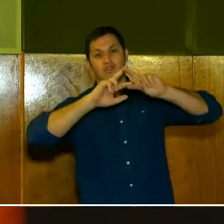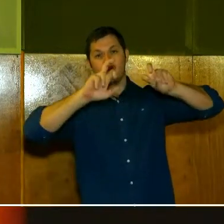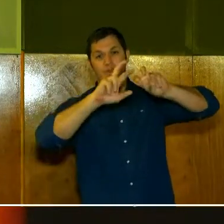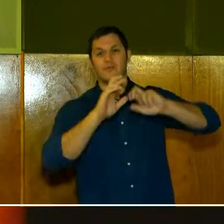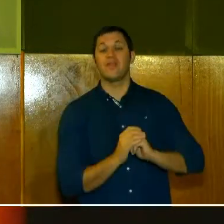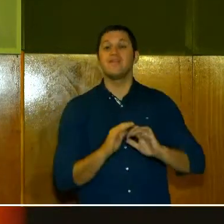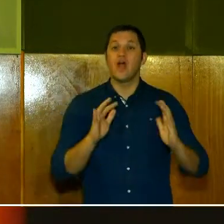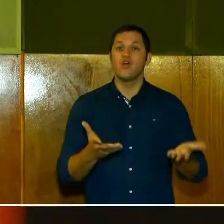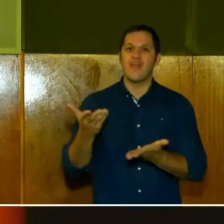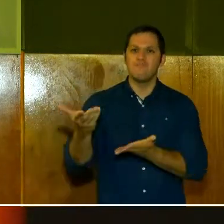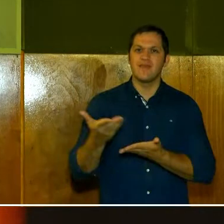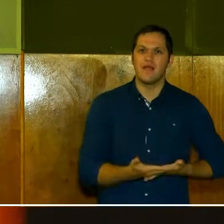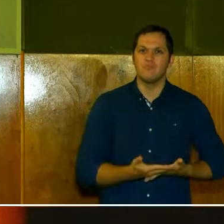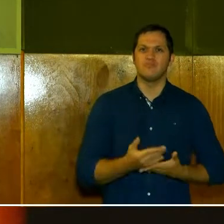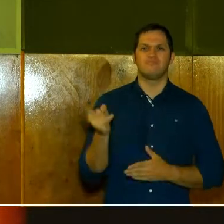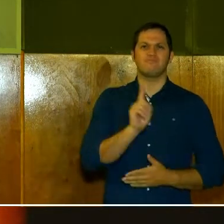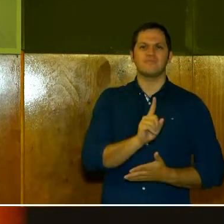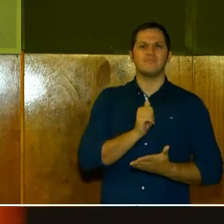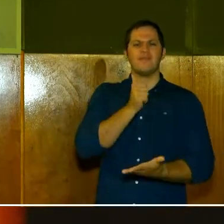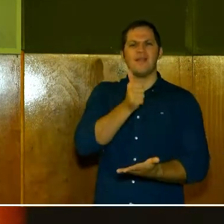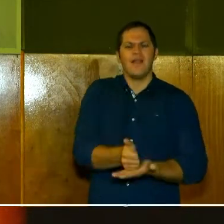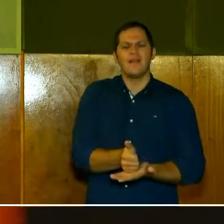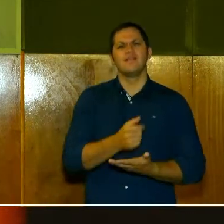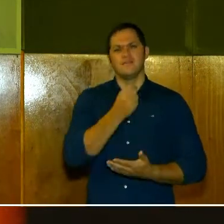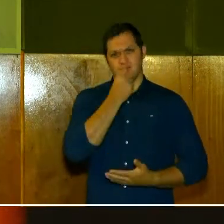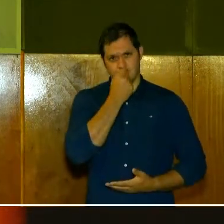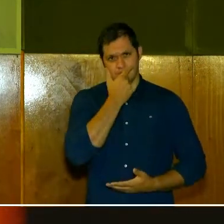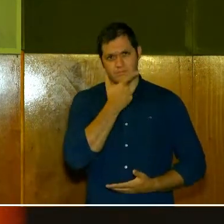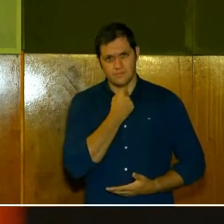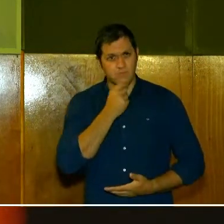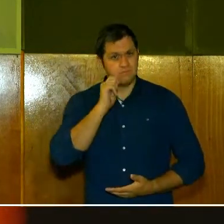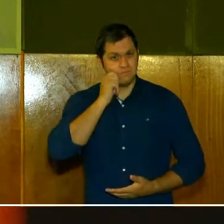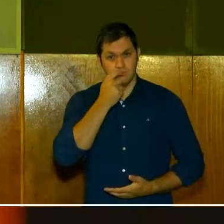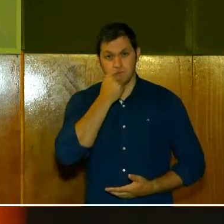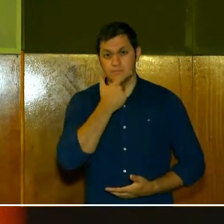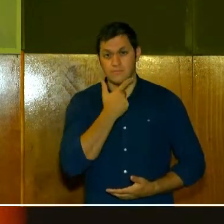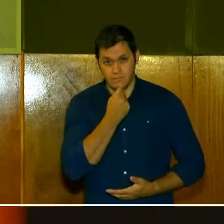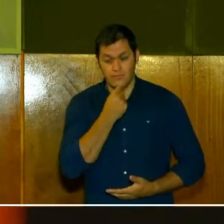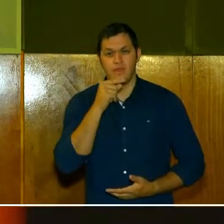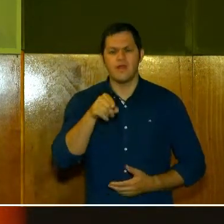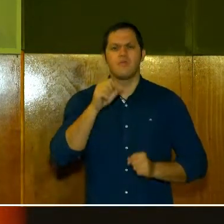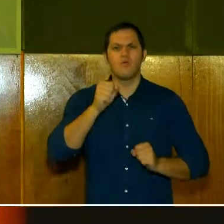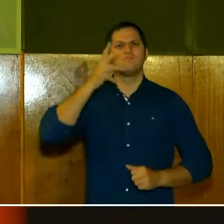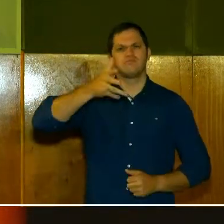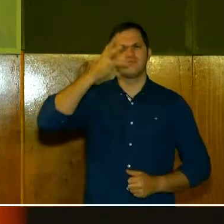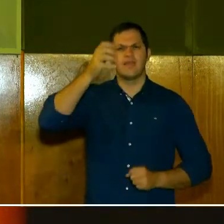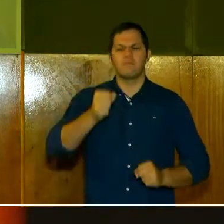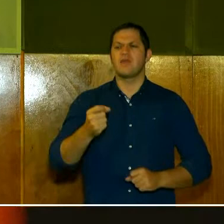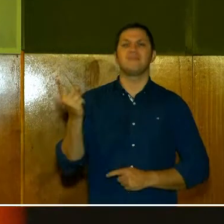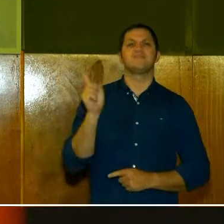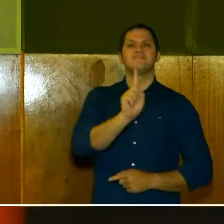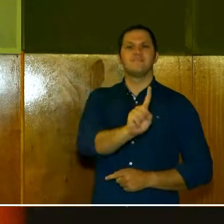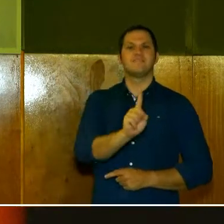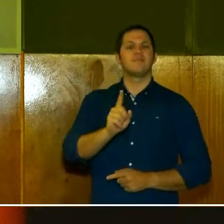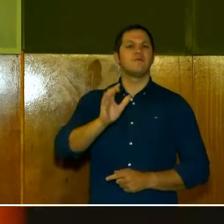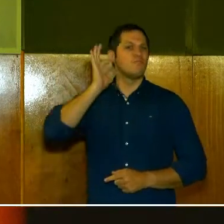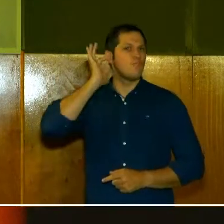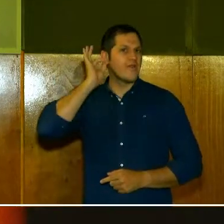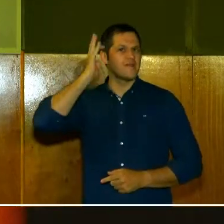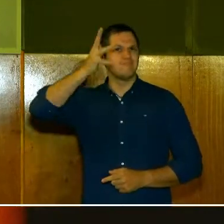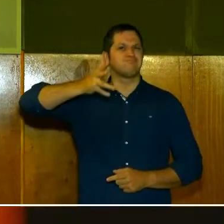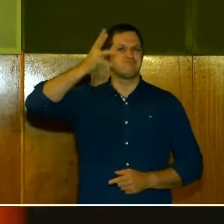estar con nosotros su tía así es que gracias por aquello e invitamos a ahora al alcalde mauro está